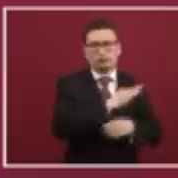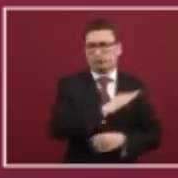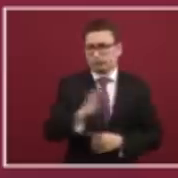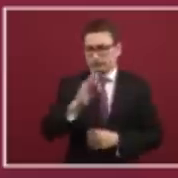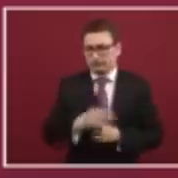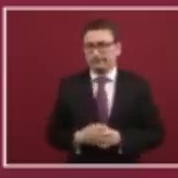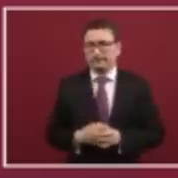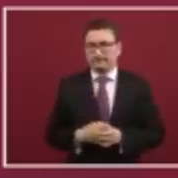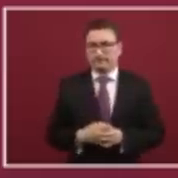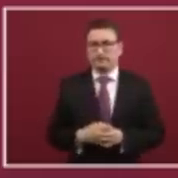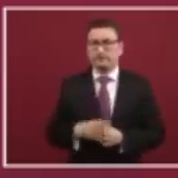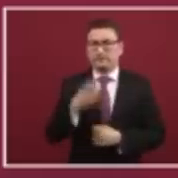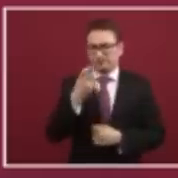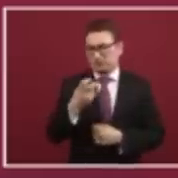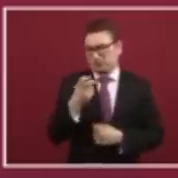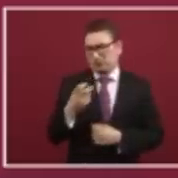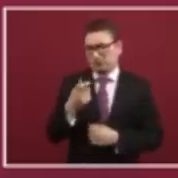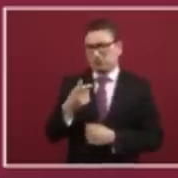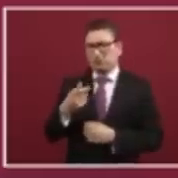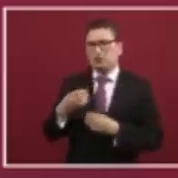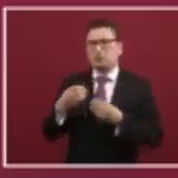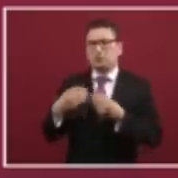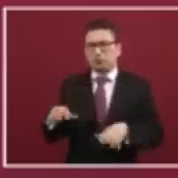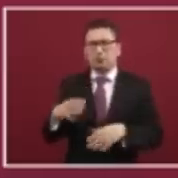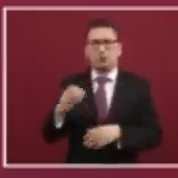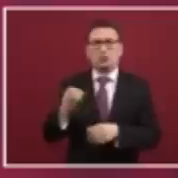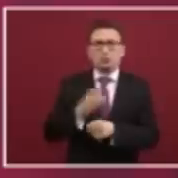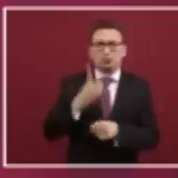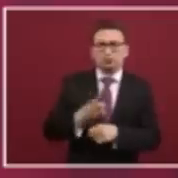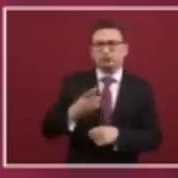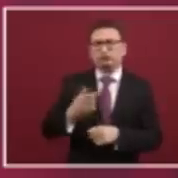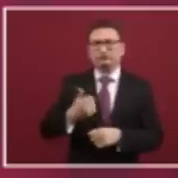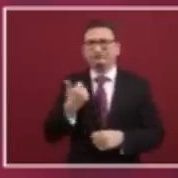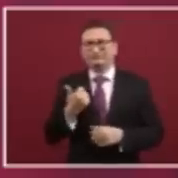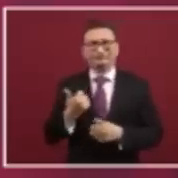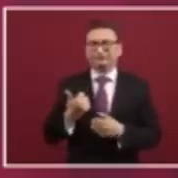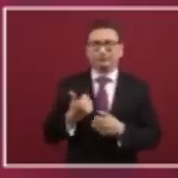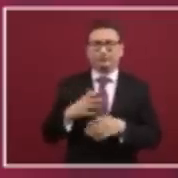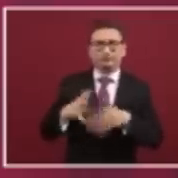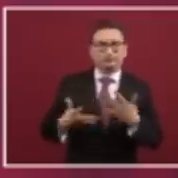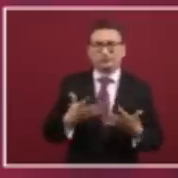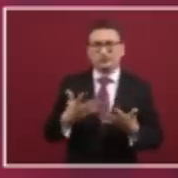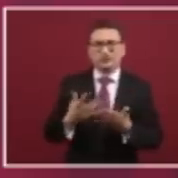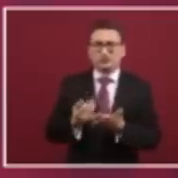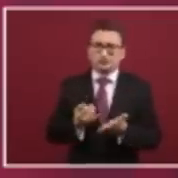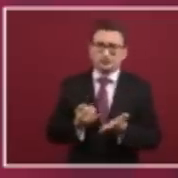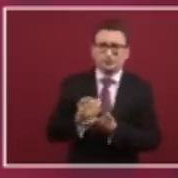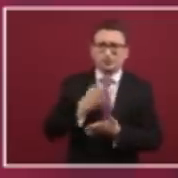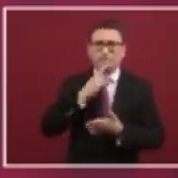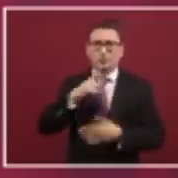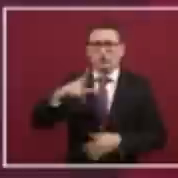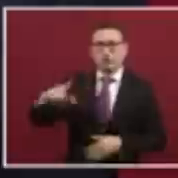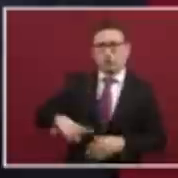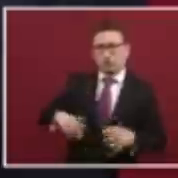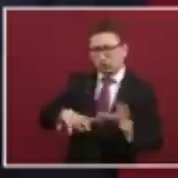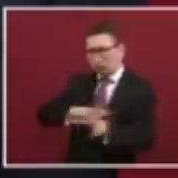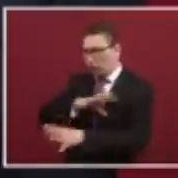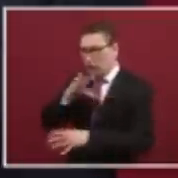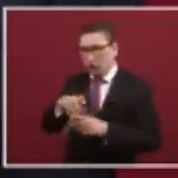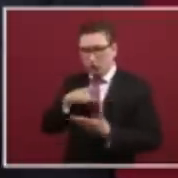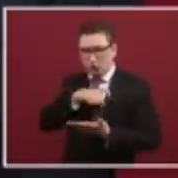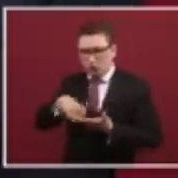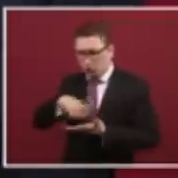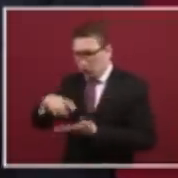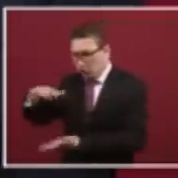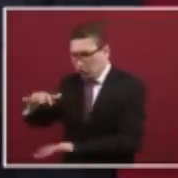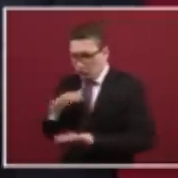Y esto, en muchos casos, se perdieron oportunidades por no tomar la decisión de hacer compras centralizadas. Ahorita estamos teniendo